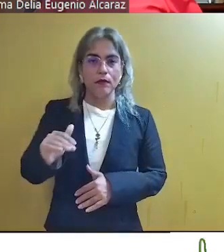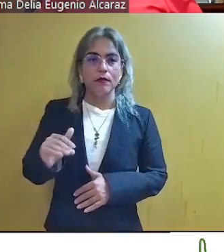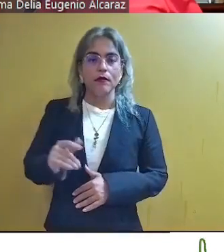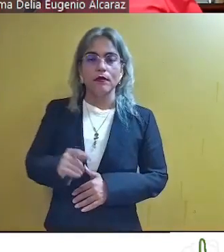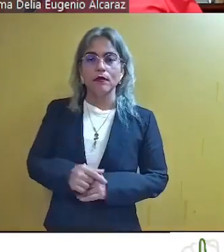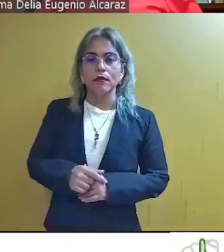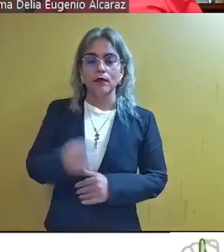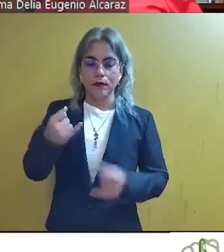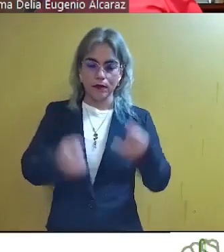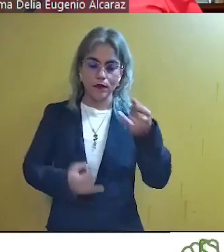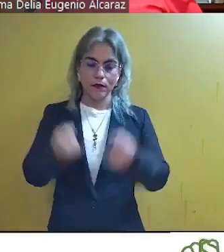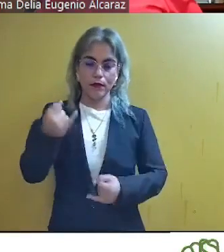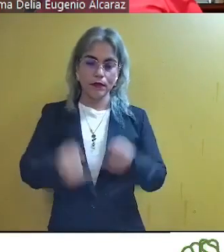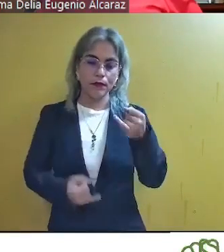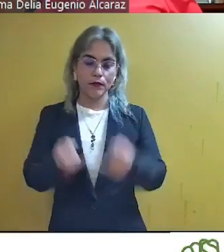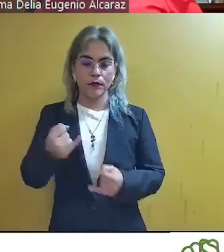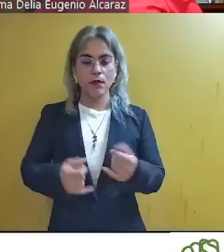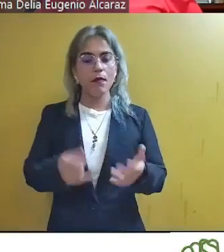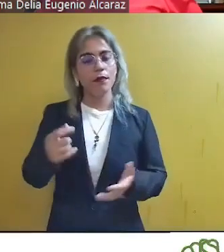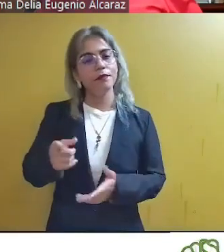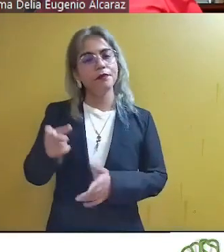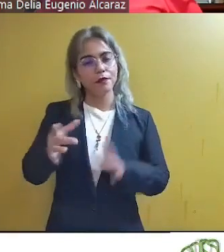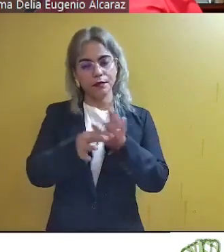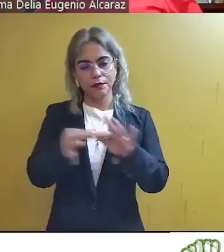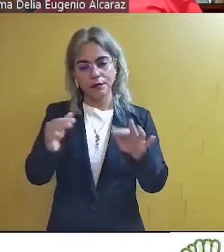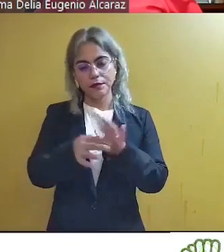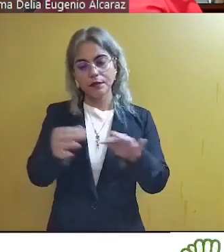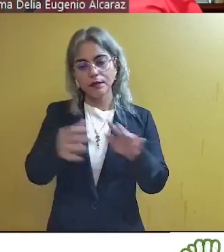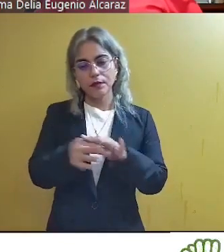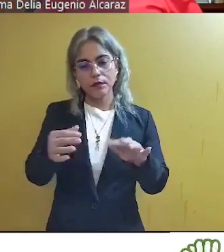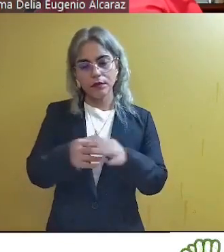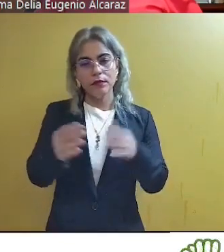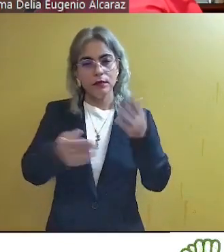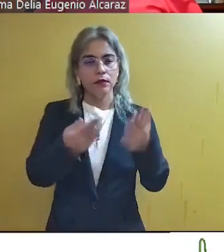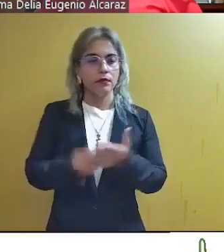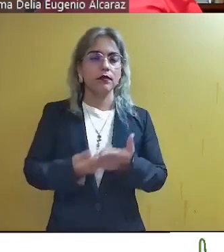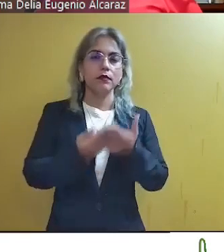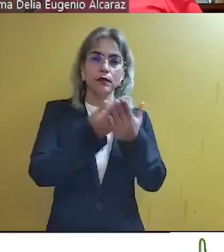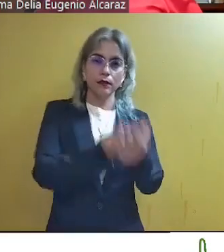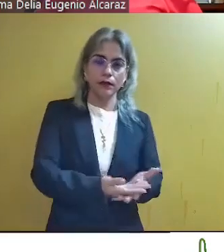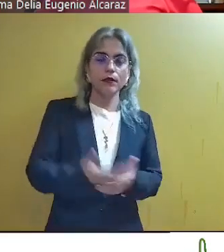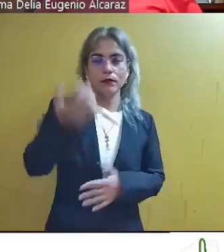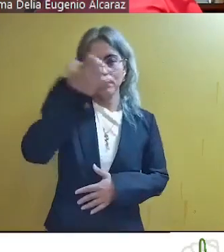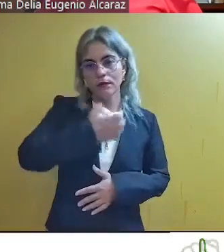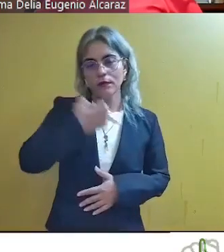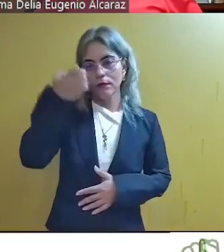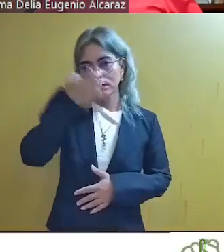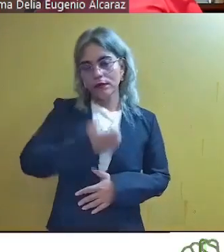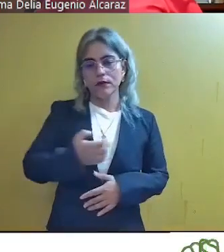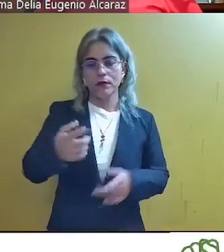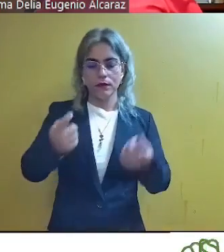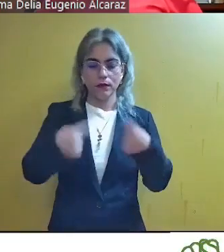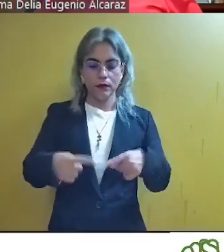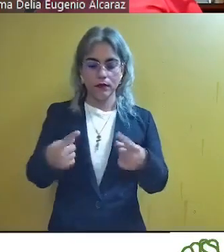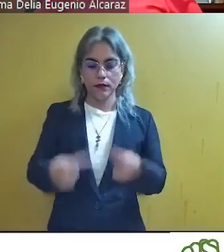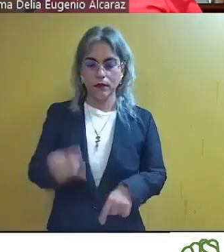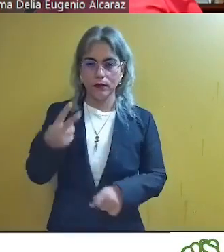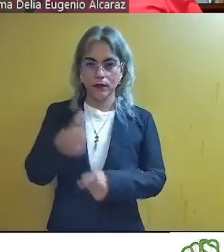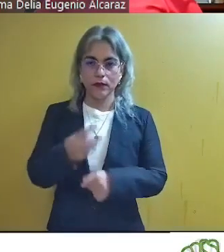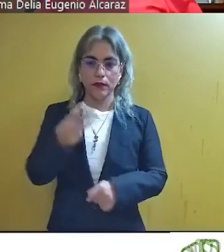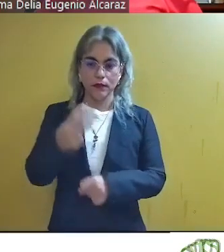necesario, establecerán una propuesta de cumplimiento de obligaciones observando en lo conducente lo dispuesto en los párrafos segundo y tercero de este